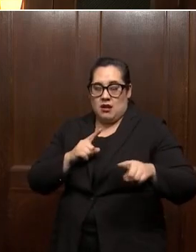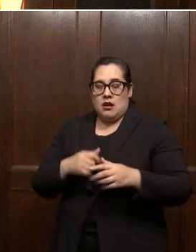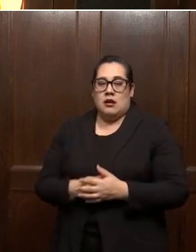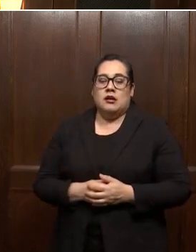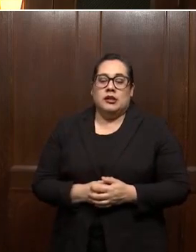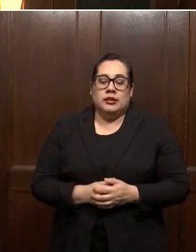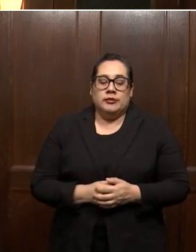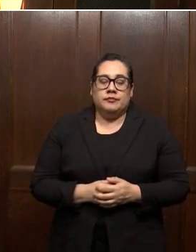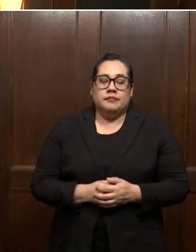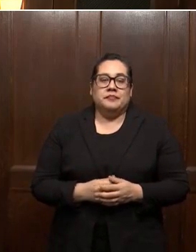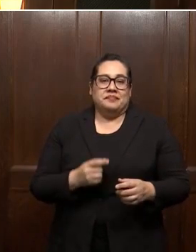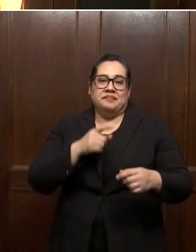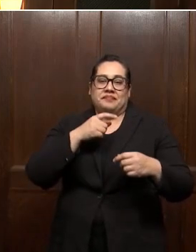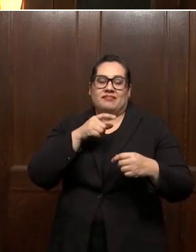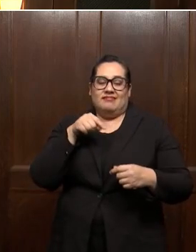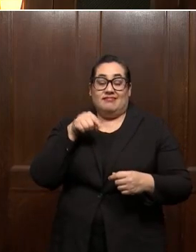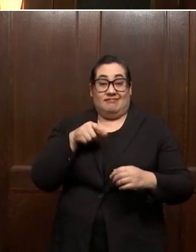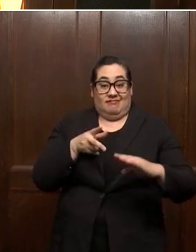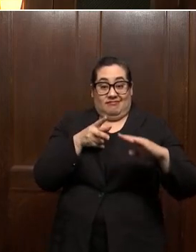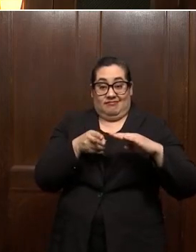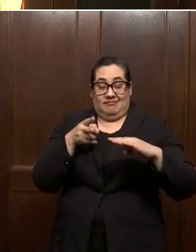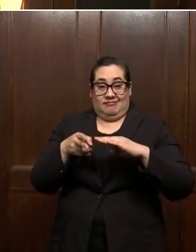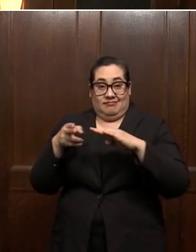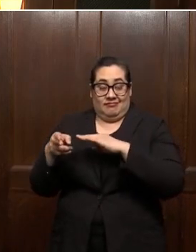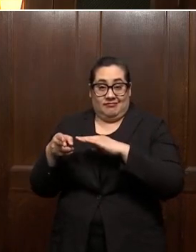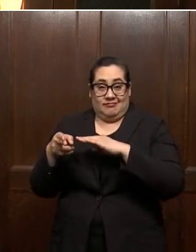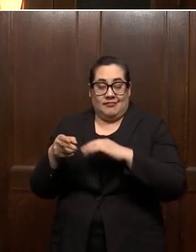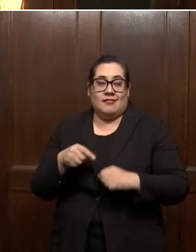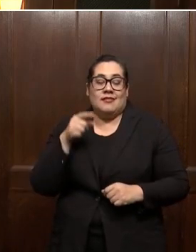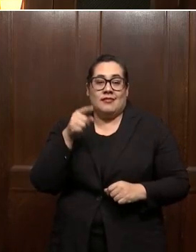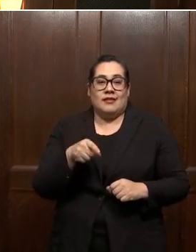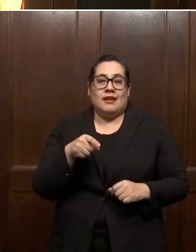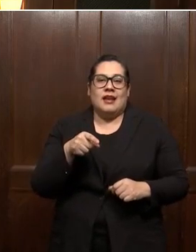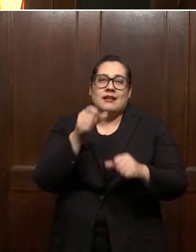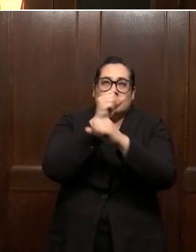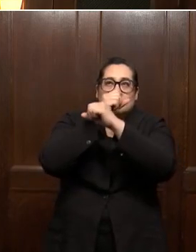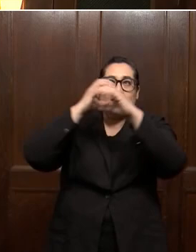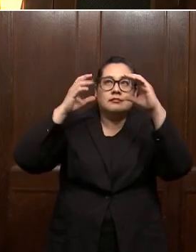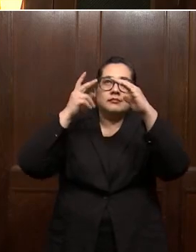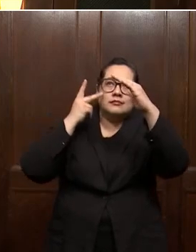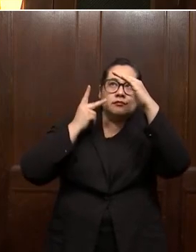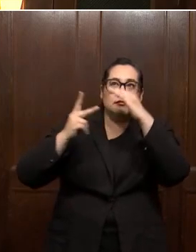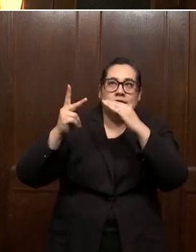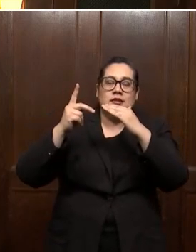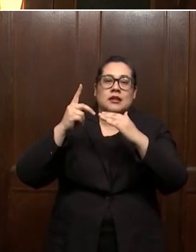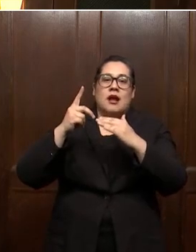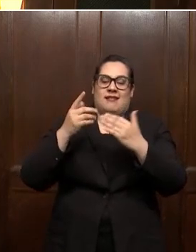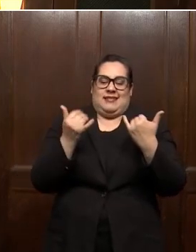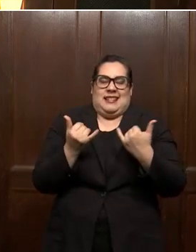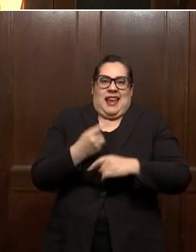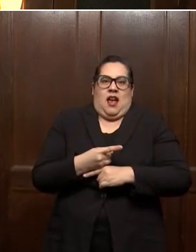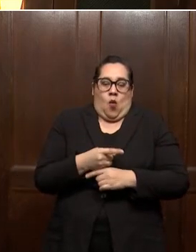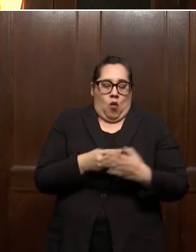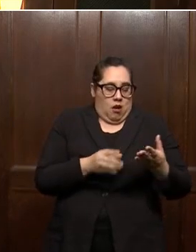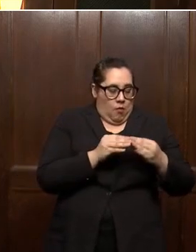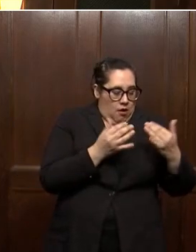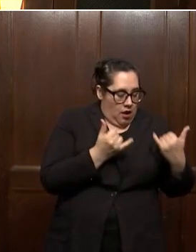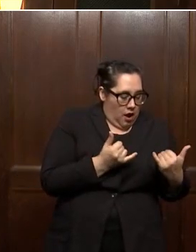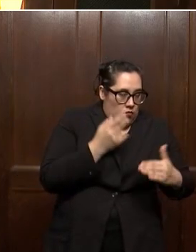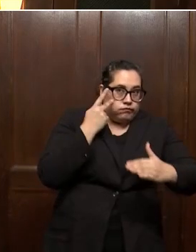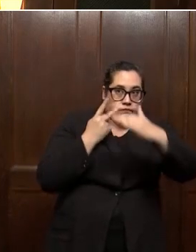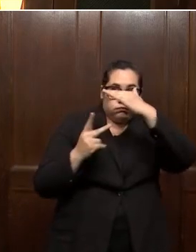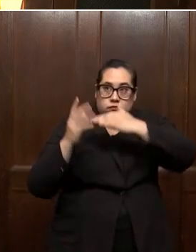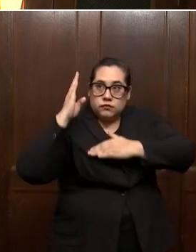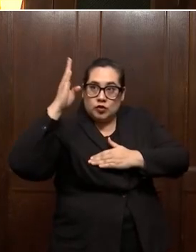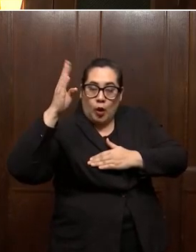decir, estos cortes son una pintura del presupuesto ahora. Pero espero